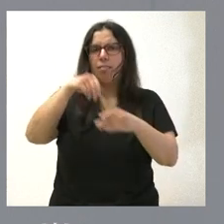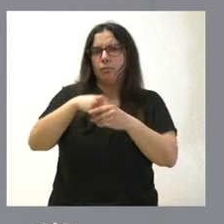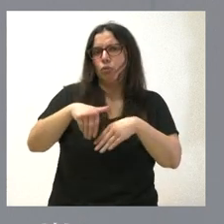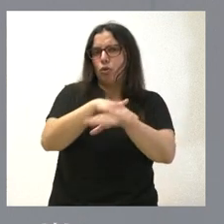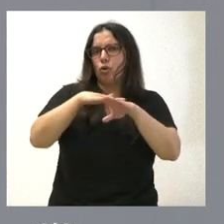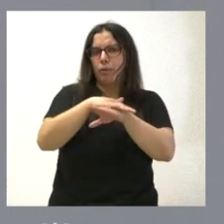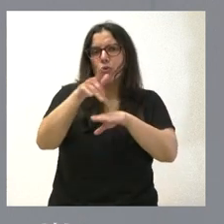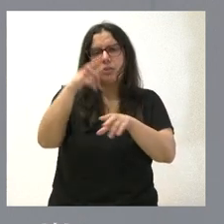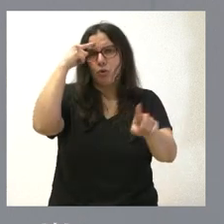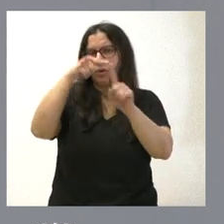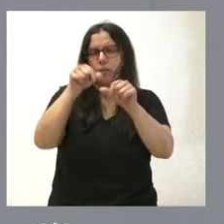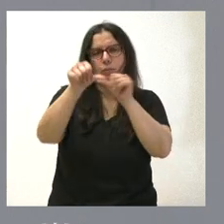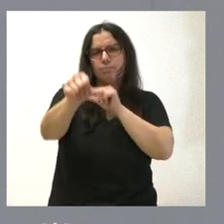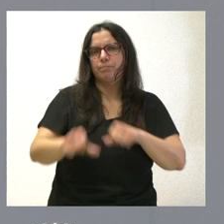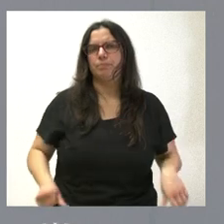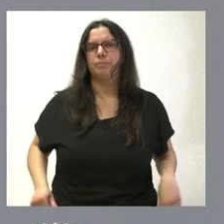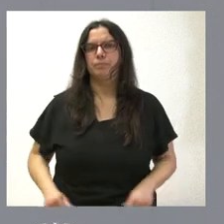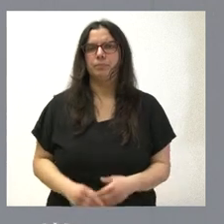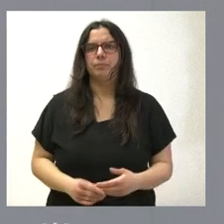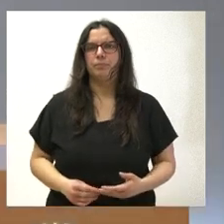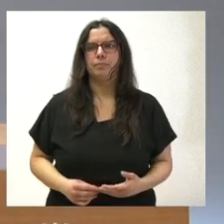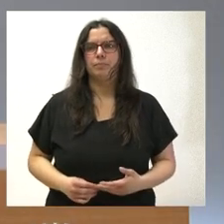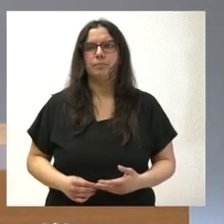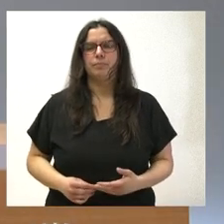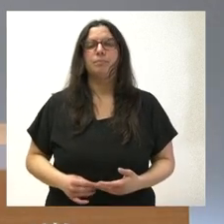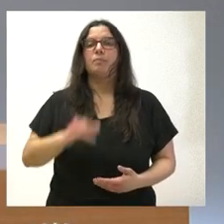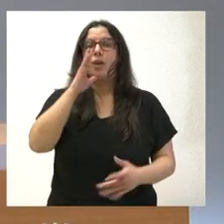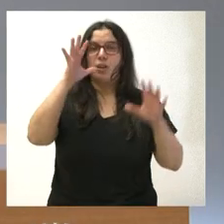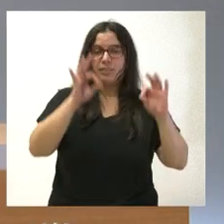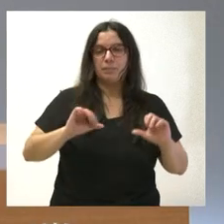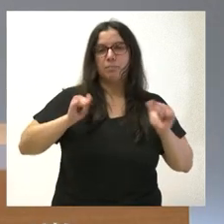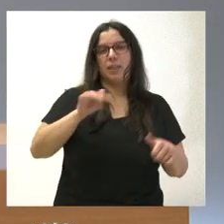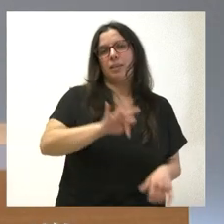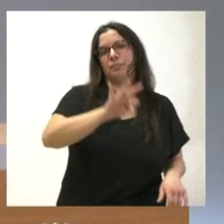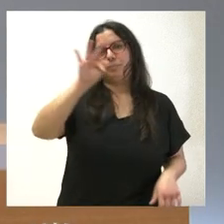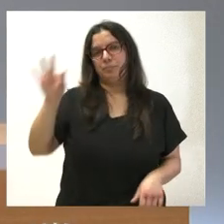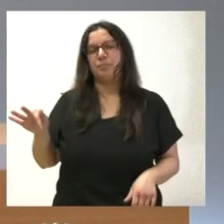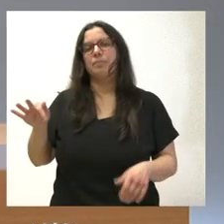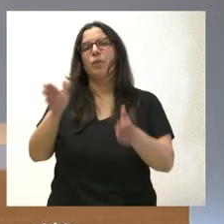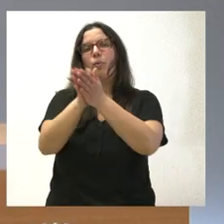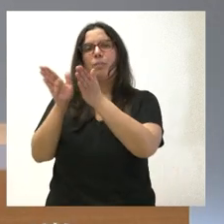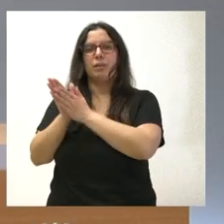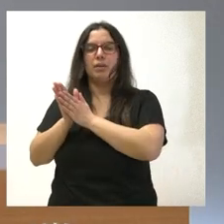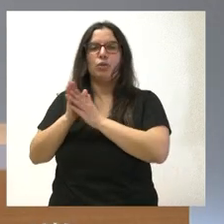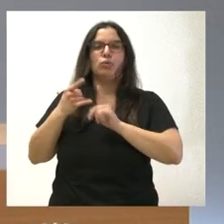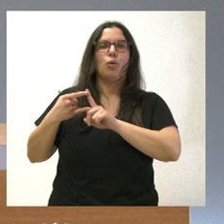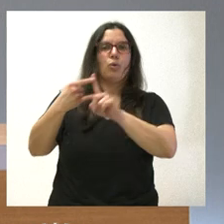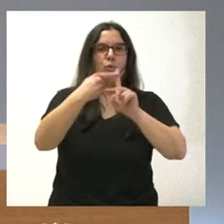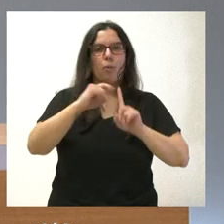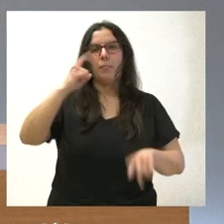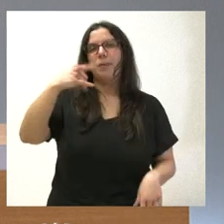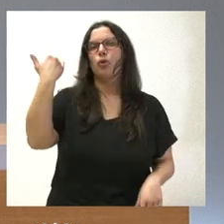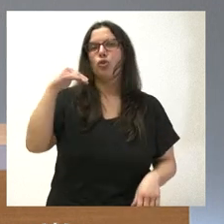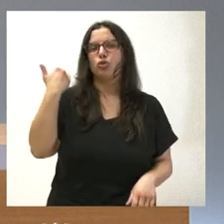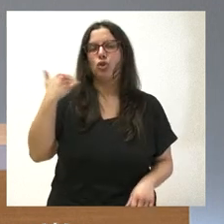esa es la tarea que tenemos por delante pues ahora sí empezamos con ese turno en Soria eh